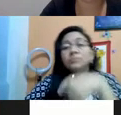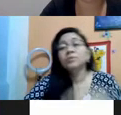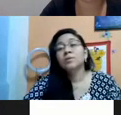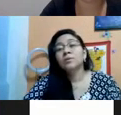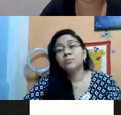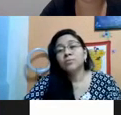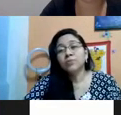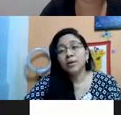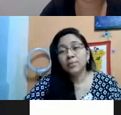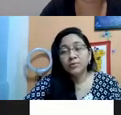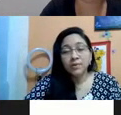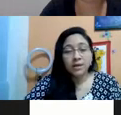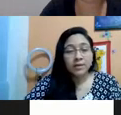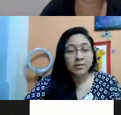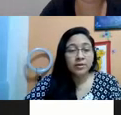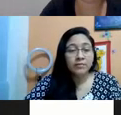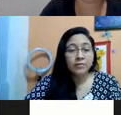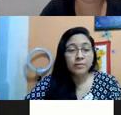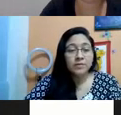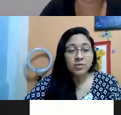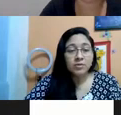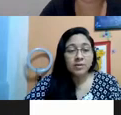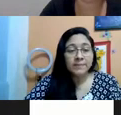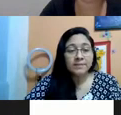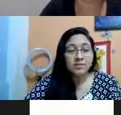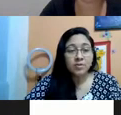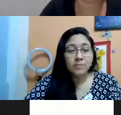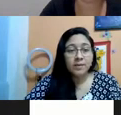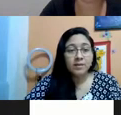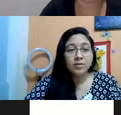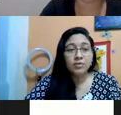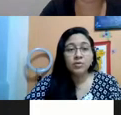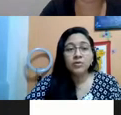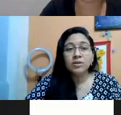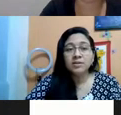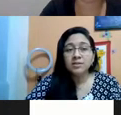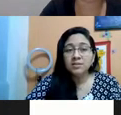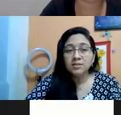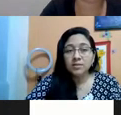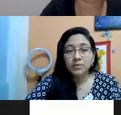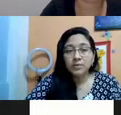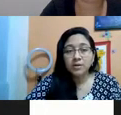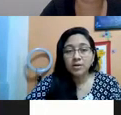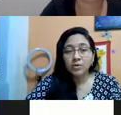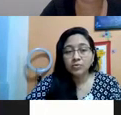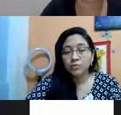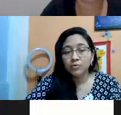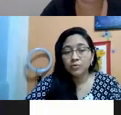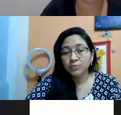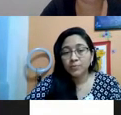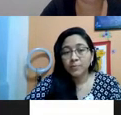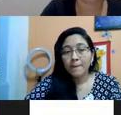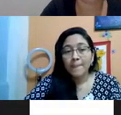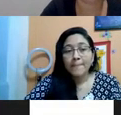inicio. Buscamos la categoría formación, capacitación 2021 y allí se encuentran los